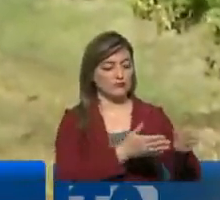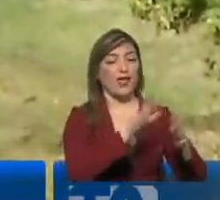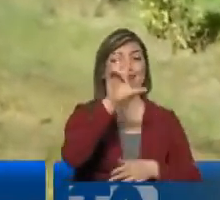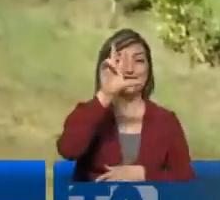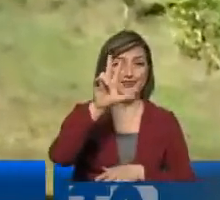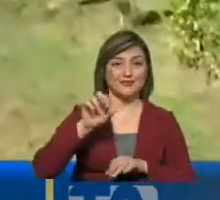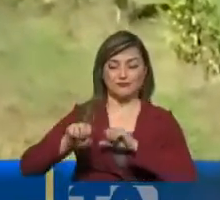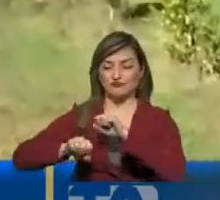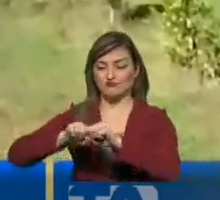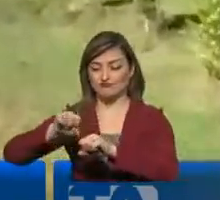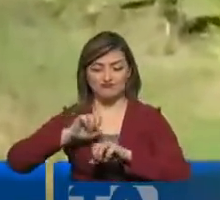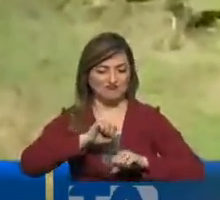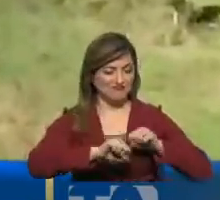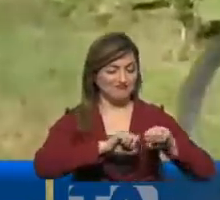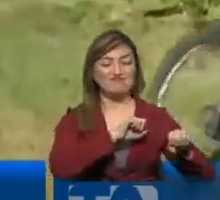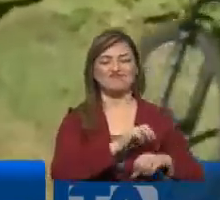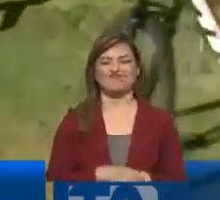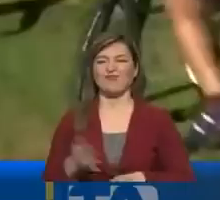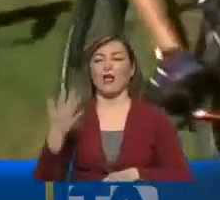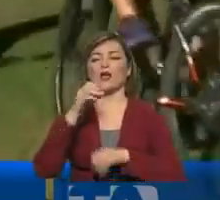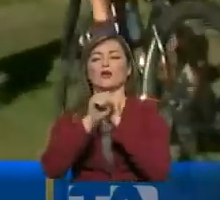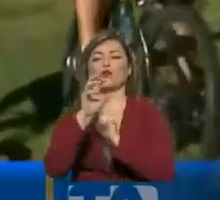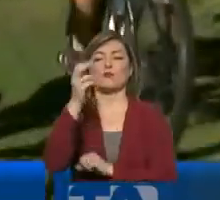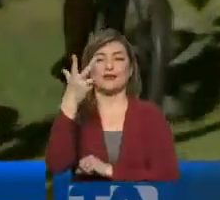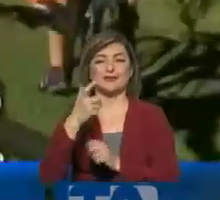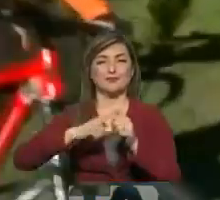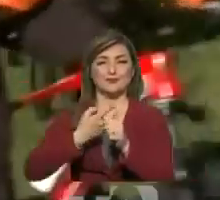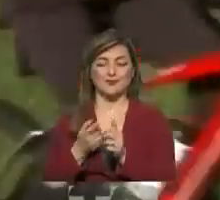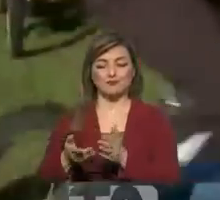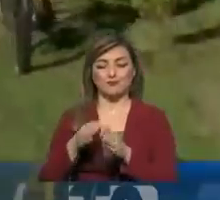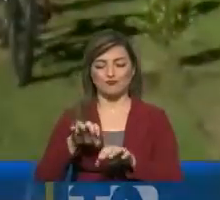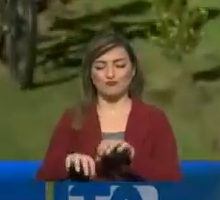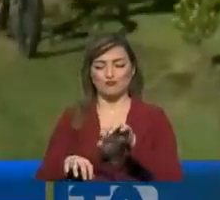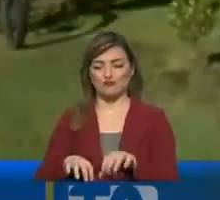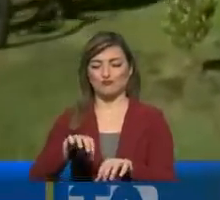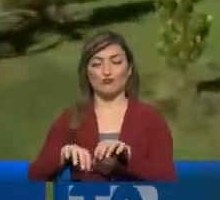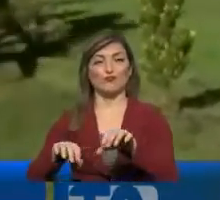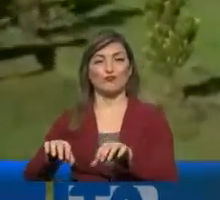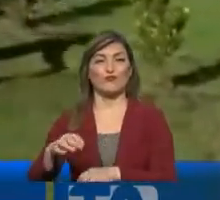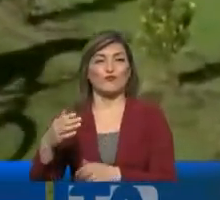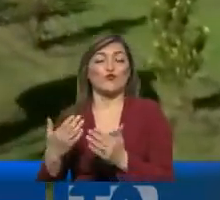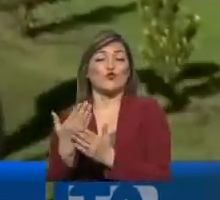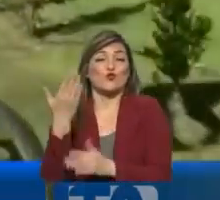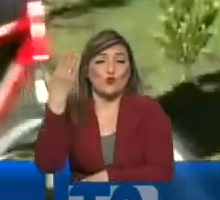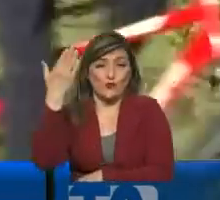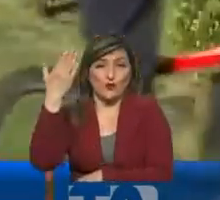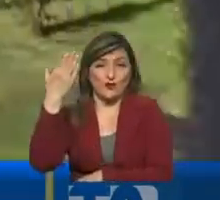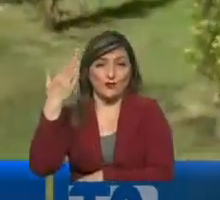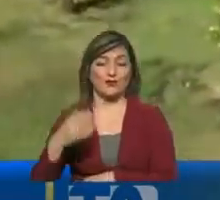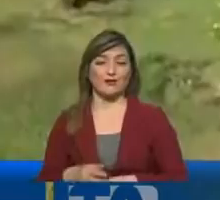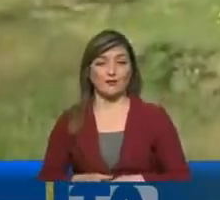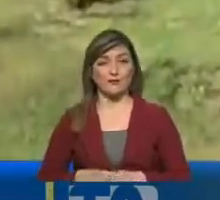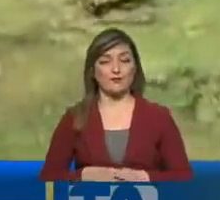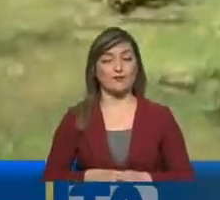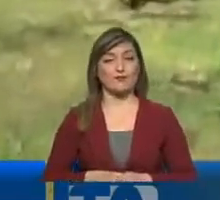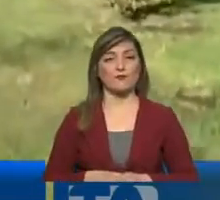nuevos espacios. Normalmente, desde el año 2013 que se habilitaron los primeros senderos de piedra, pues esta es una nueva habilitación de